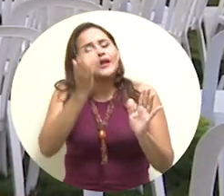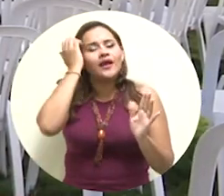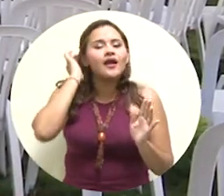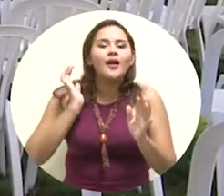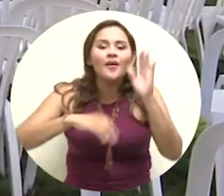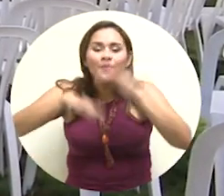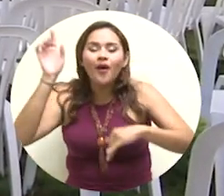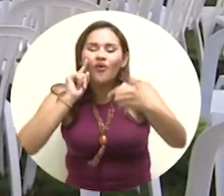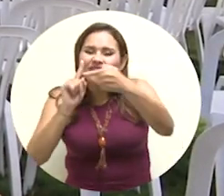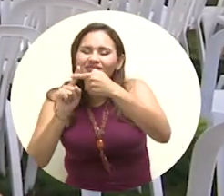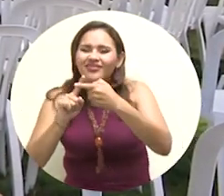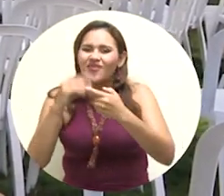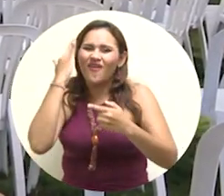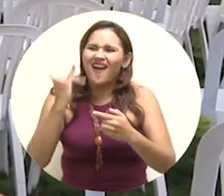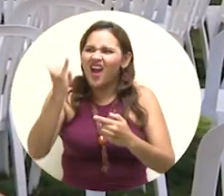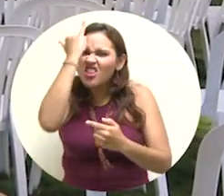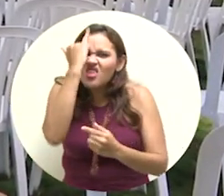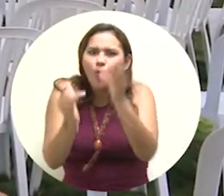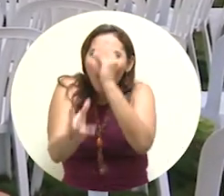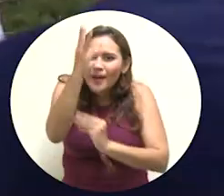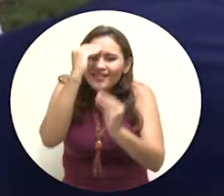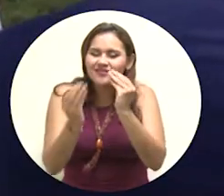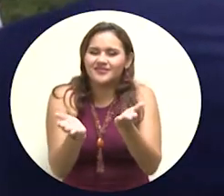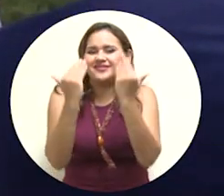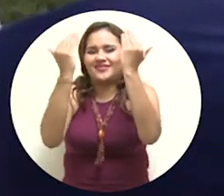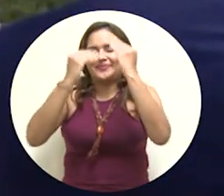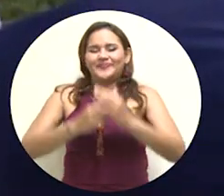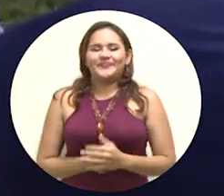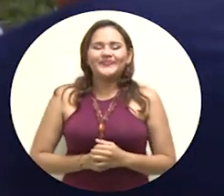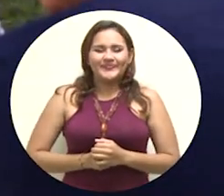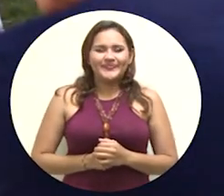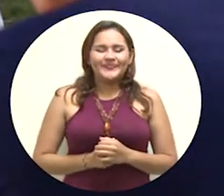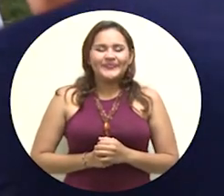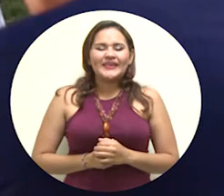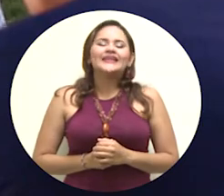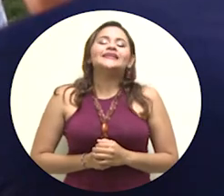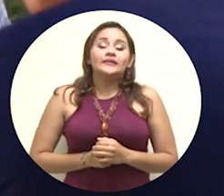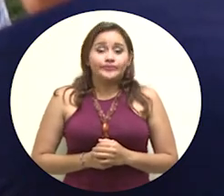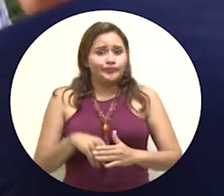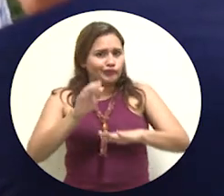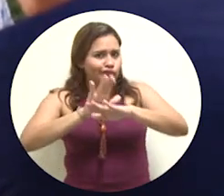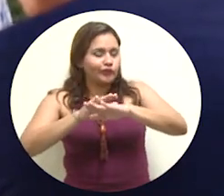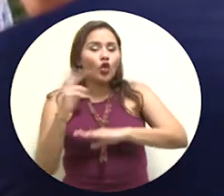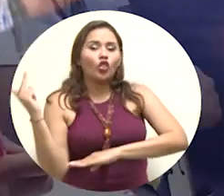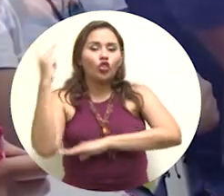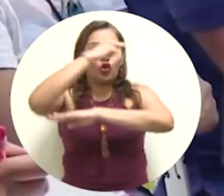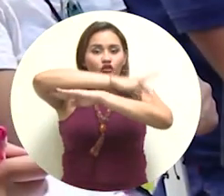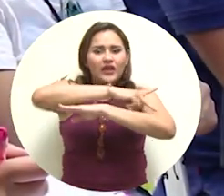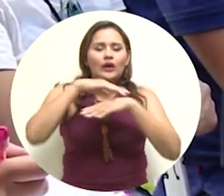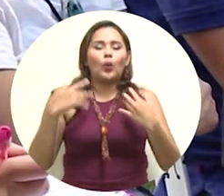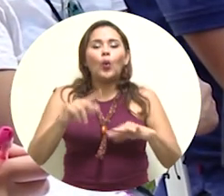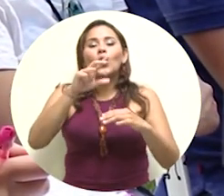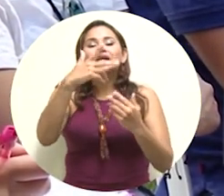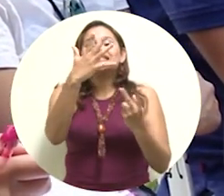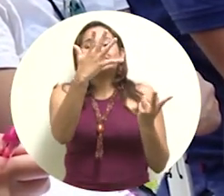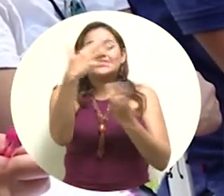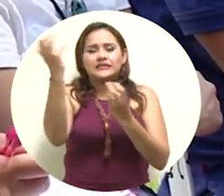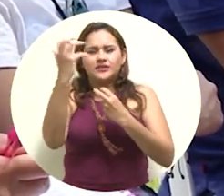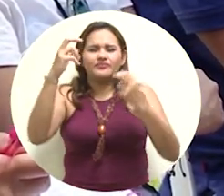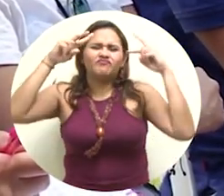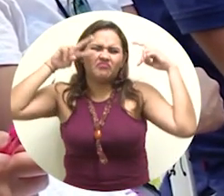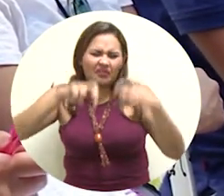la academia los puede llevar mucho más lejos de donde están ahorita. Cabe resaltar que durante 2 días, 700